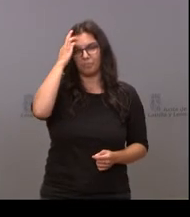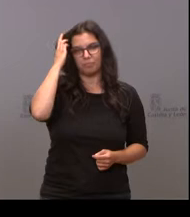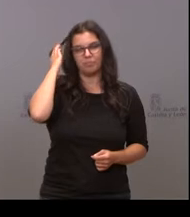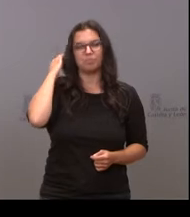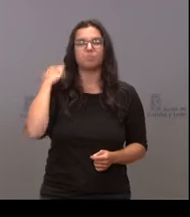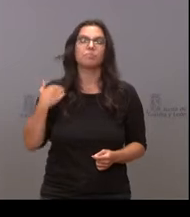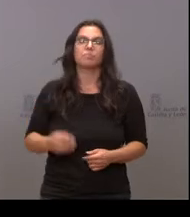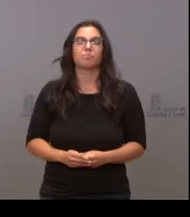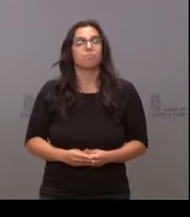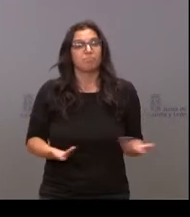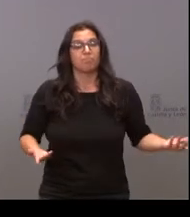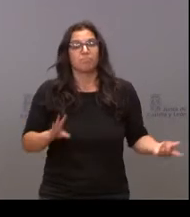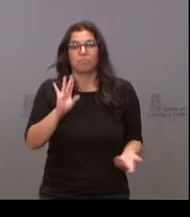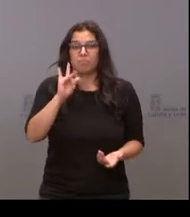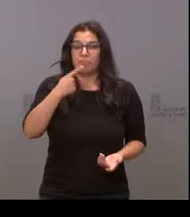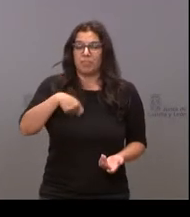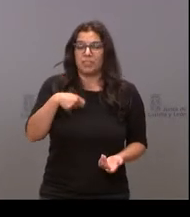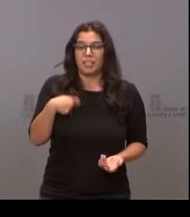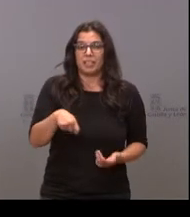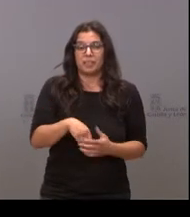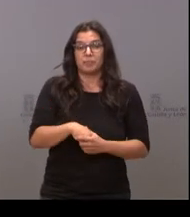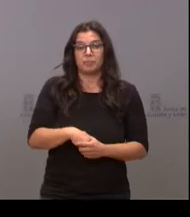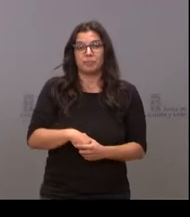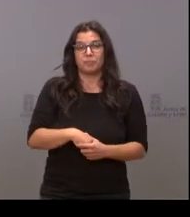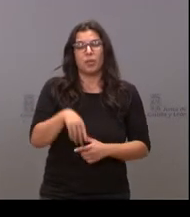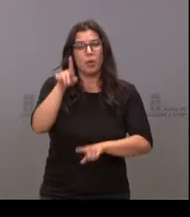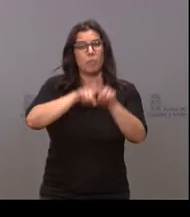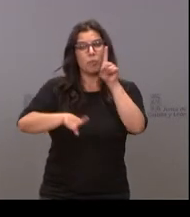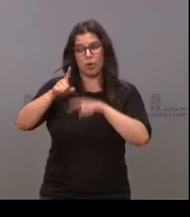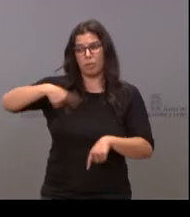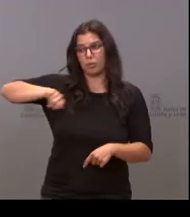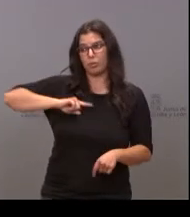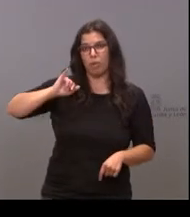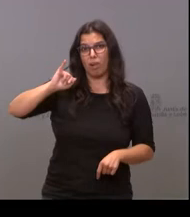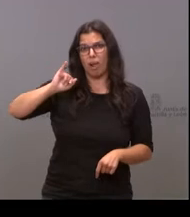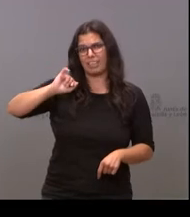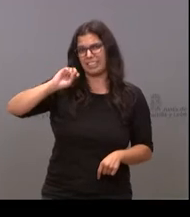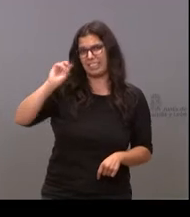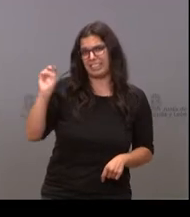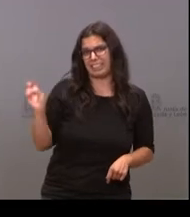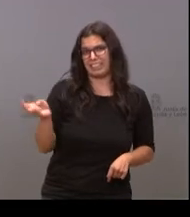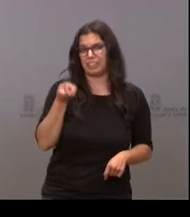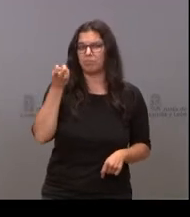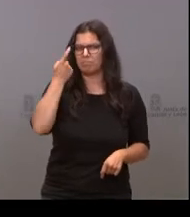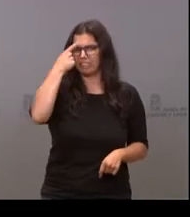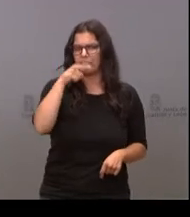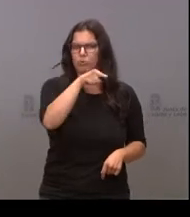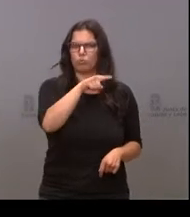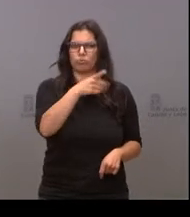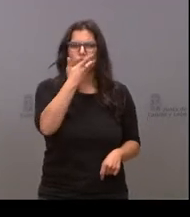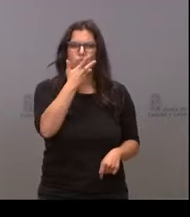sin preferente son muchos los problemas que tenemos y que me consta que su excelencia conoce